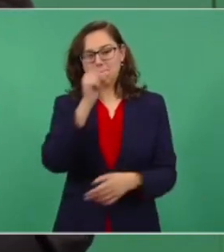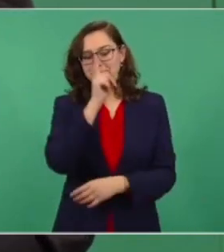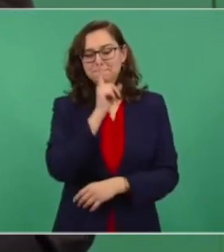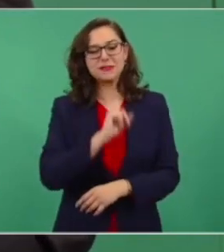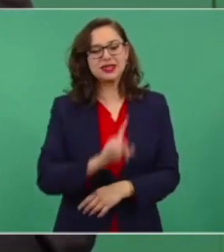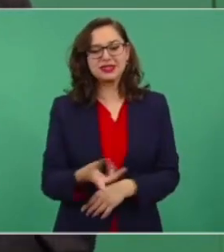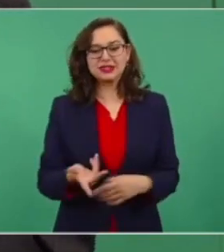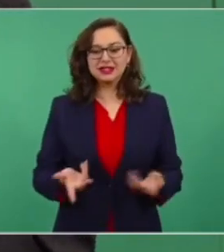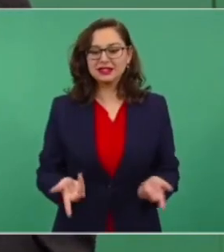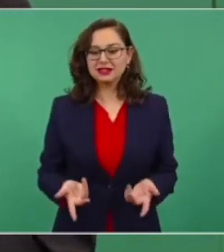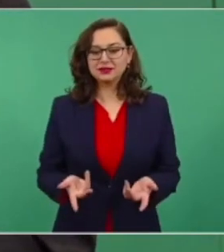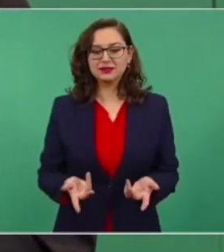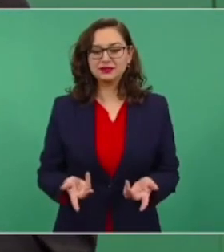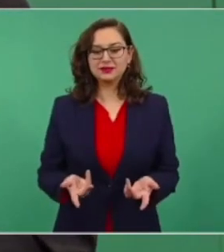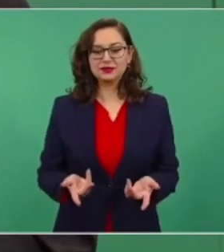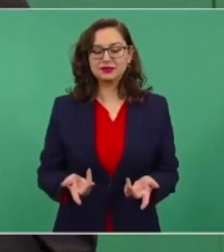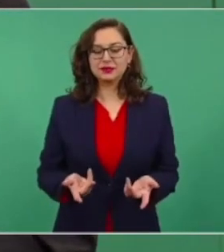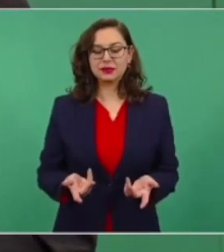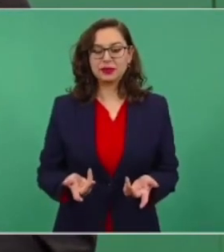quienes